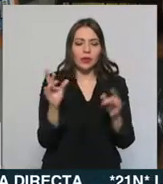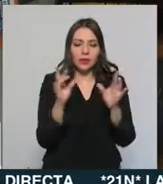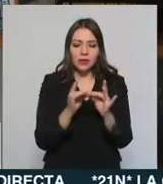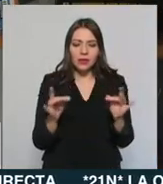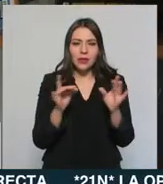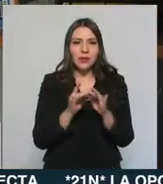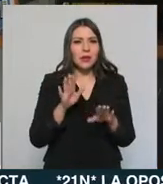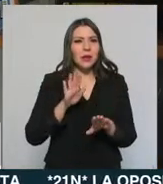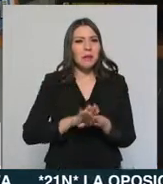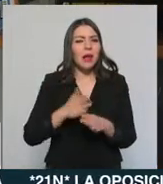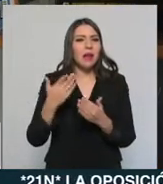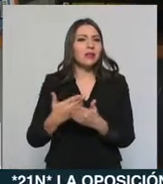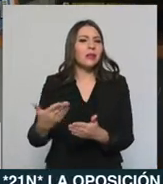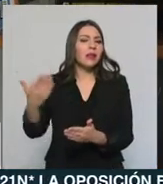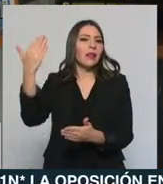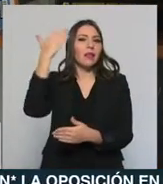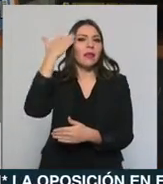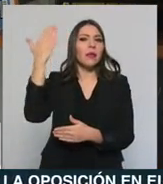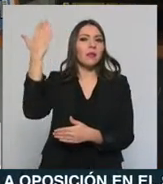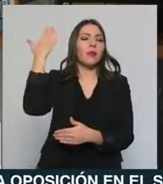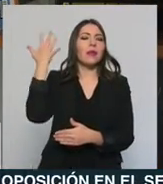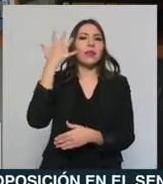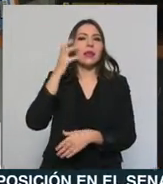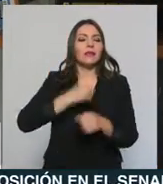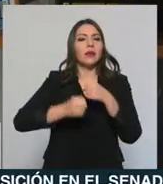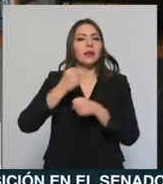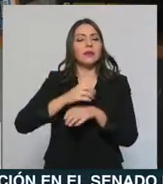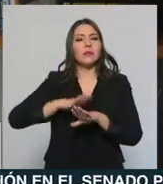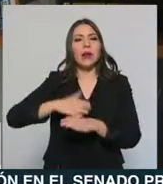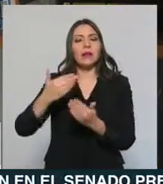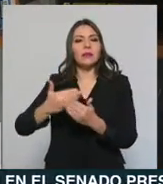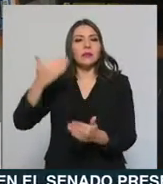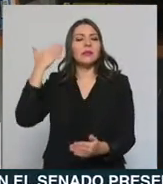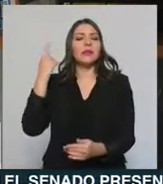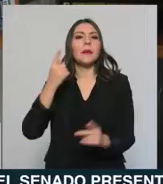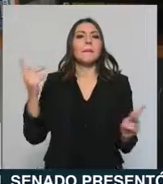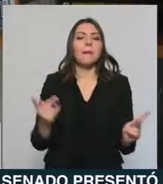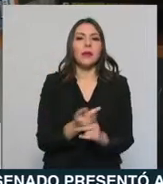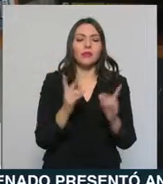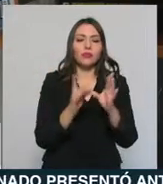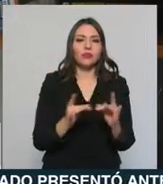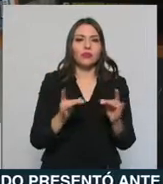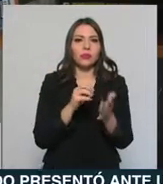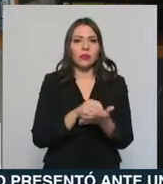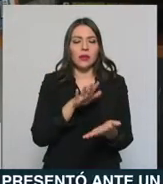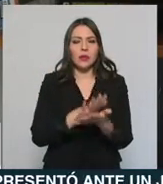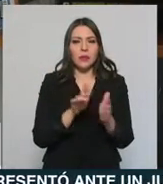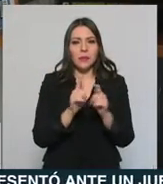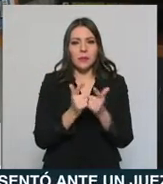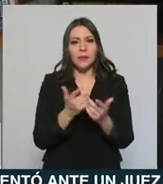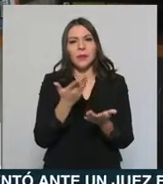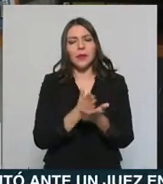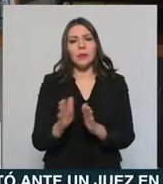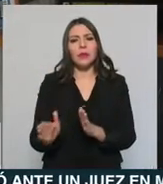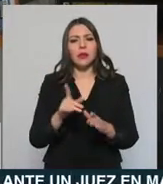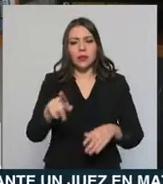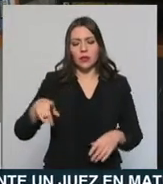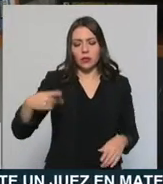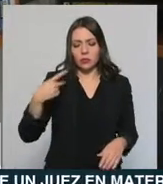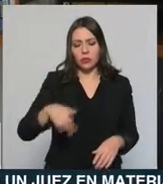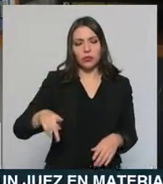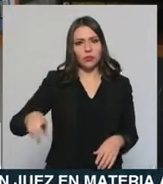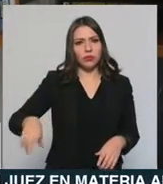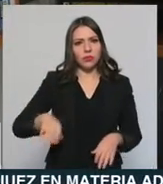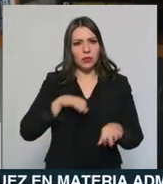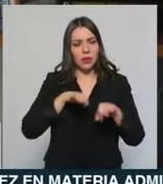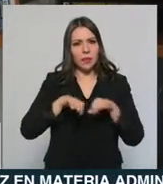década más hacia atrás. Y en ese contexto también contar todas las alertas que tuvo la autoridad local, especialmente,